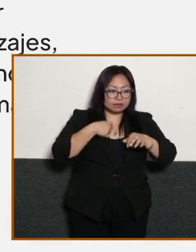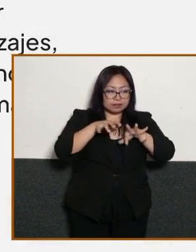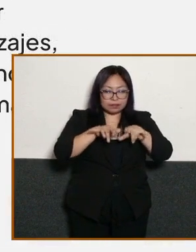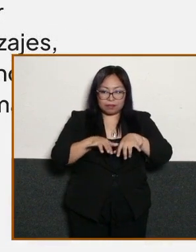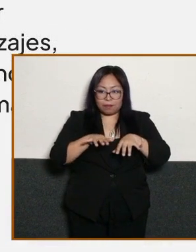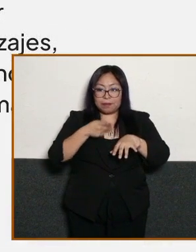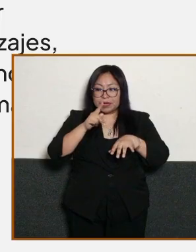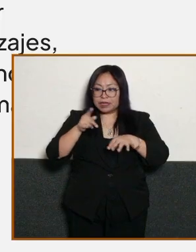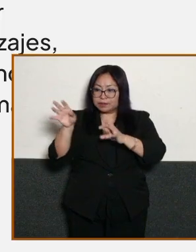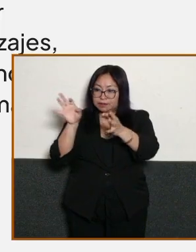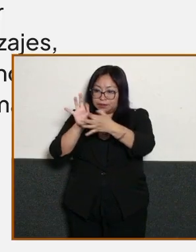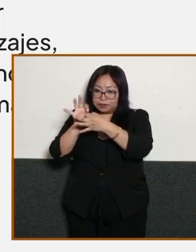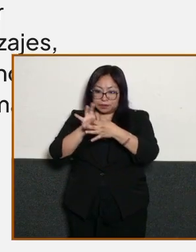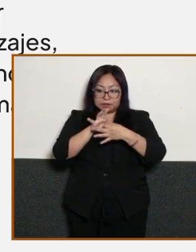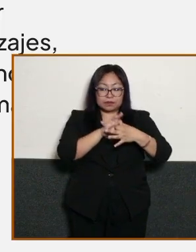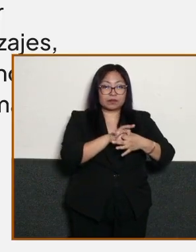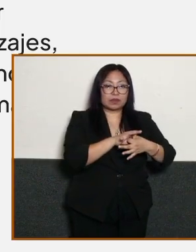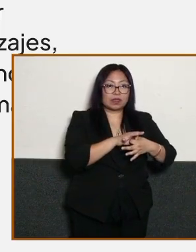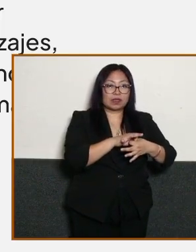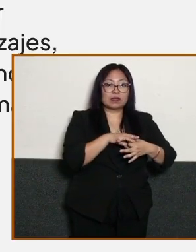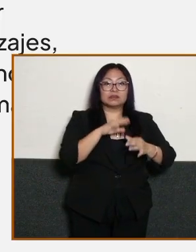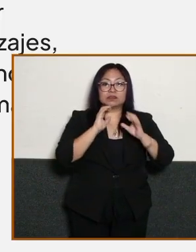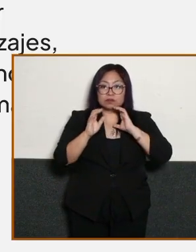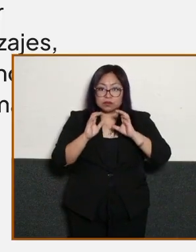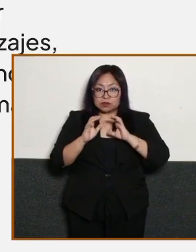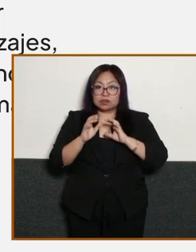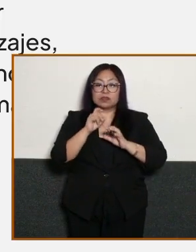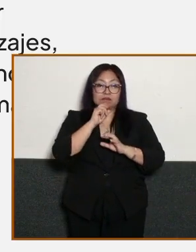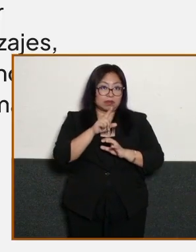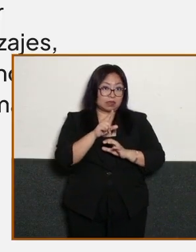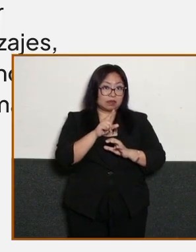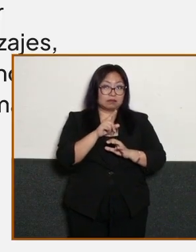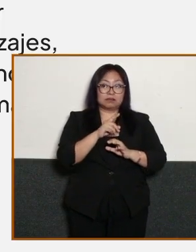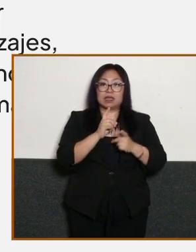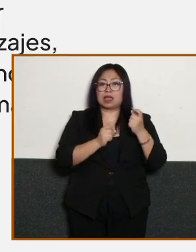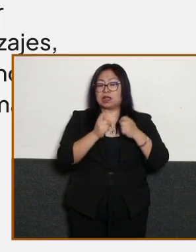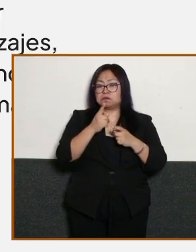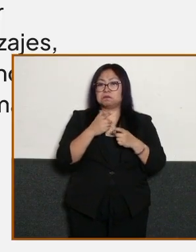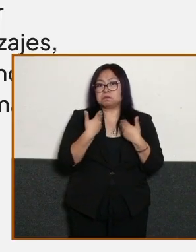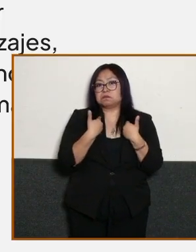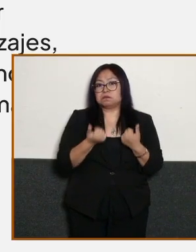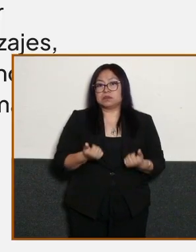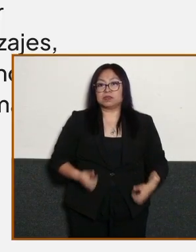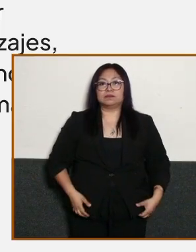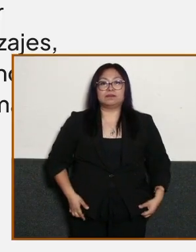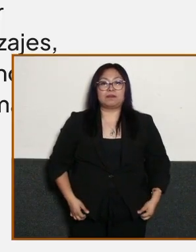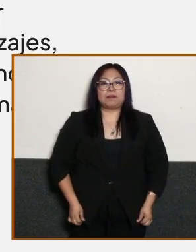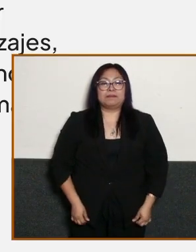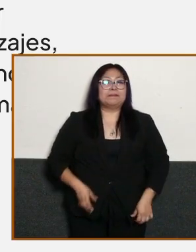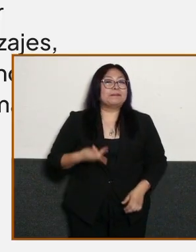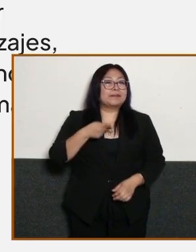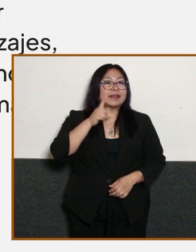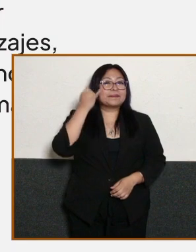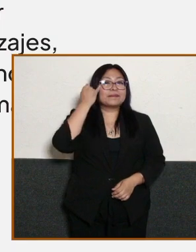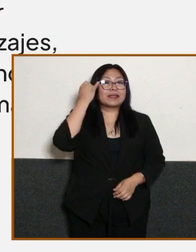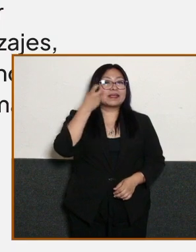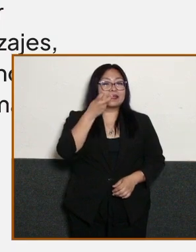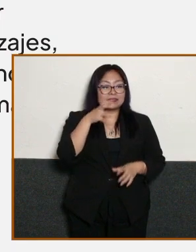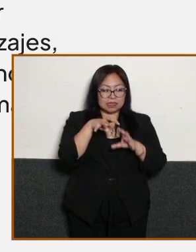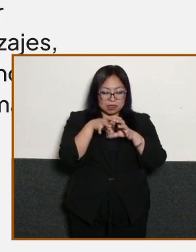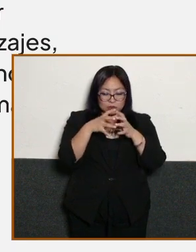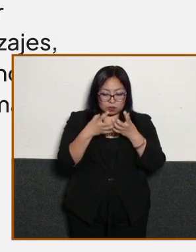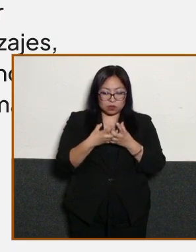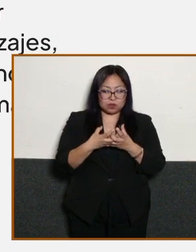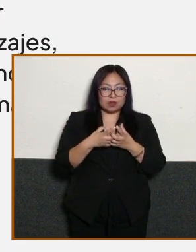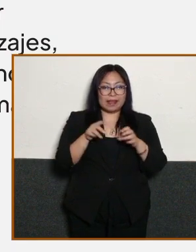entre sí y se comunican entre sí y llegan a conclusiones entre sí. Entonces imagínense ese mundo en el que a quién no le vendría